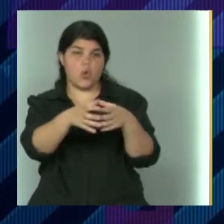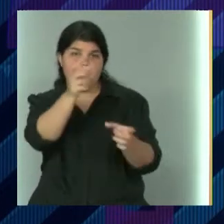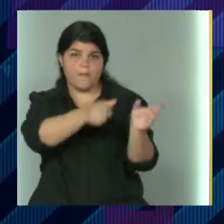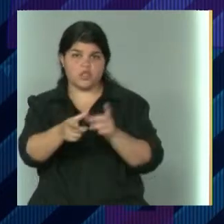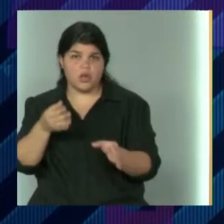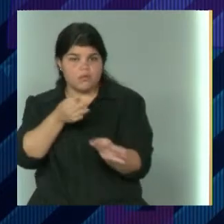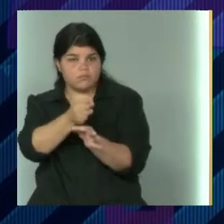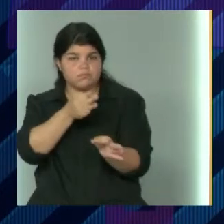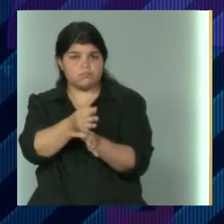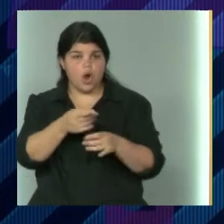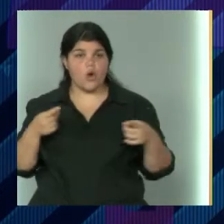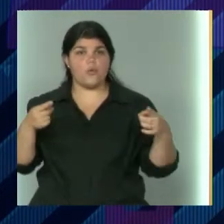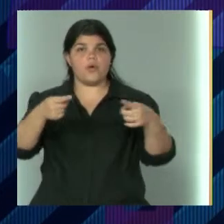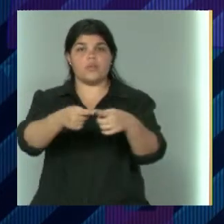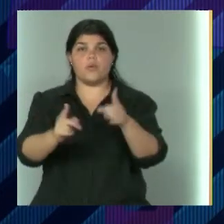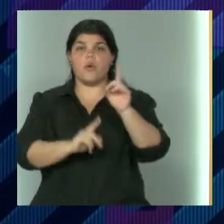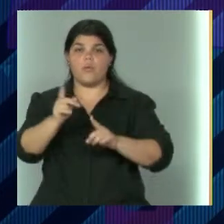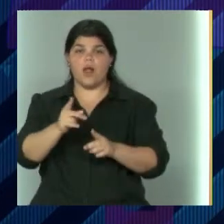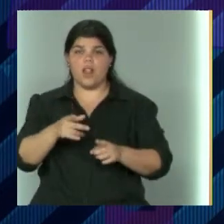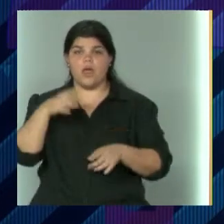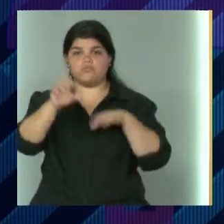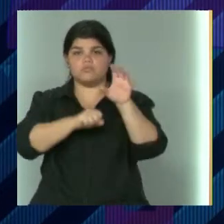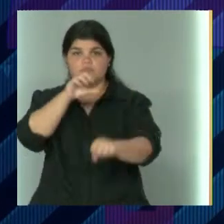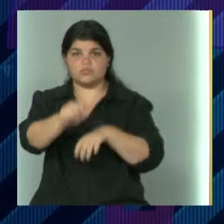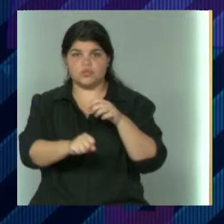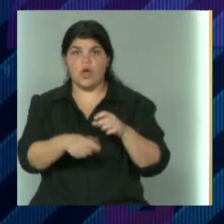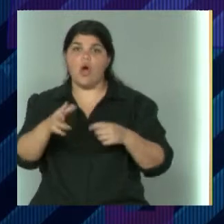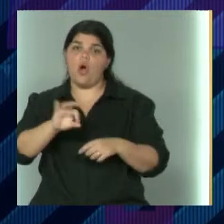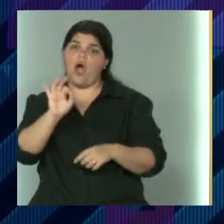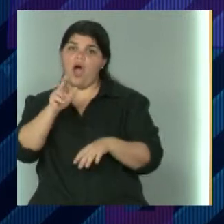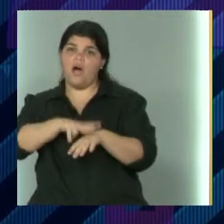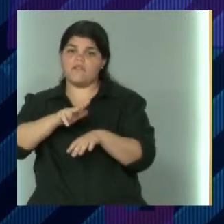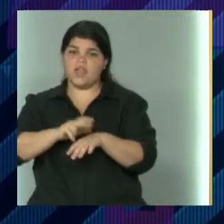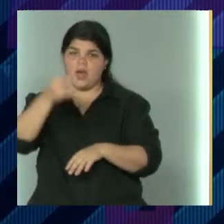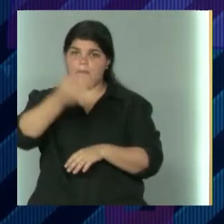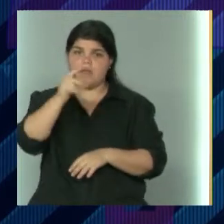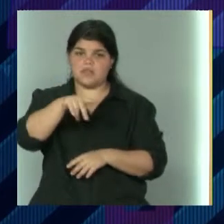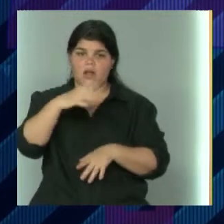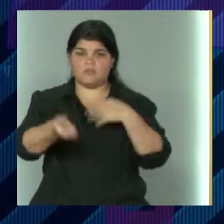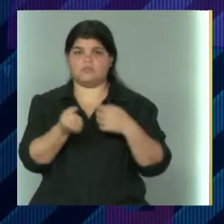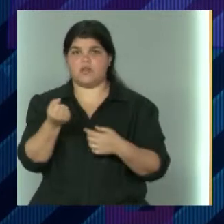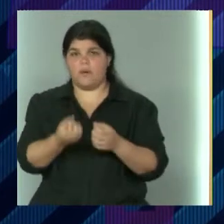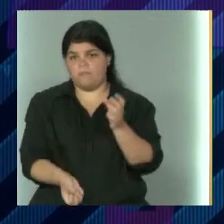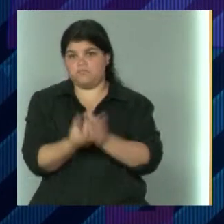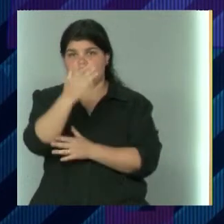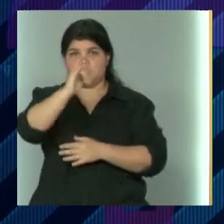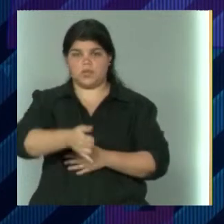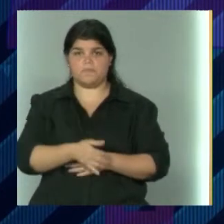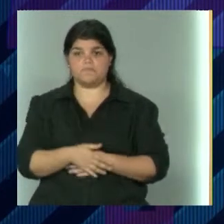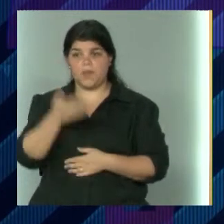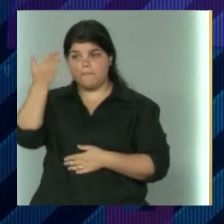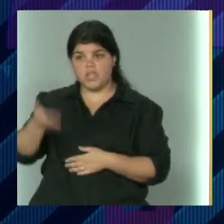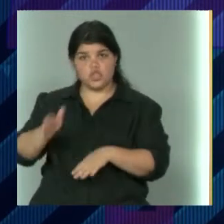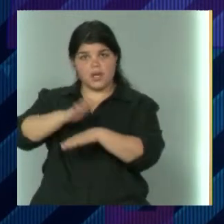con el objetivo de conseguir de cumplir metas o desarrollar habilidades específicas. El entrenador genera las condiciones para que